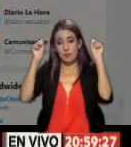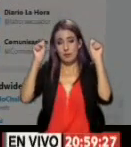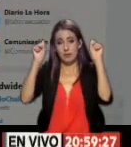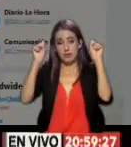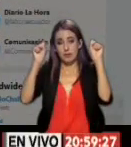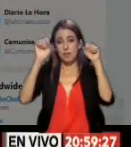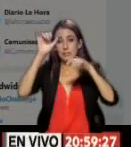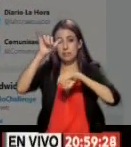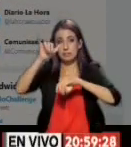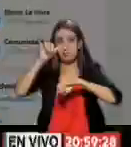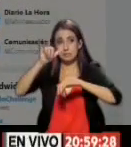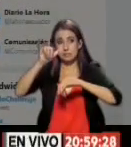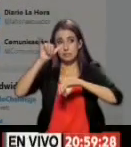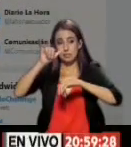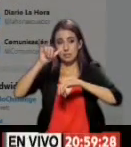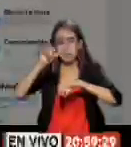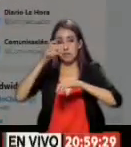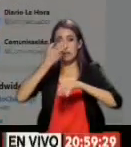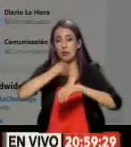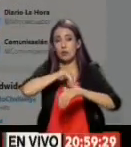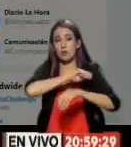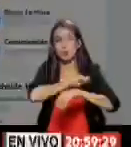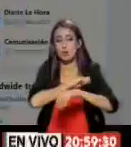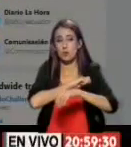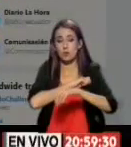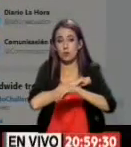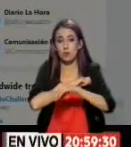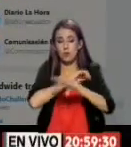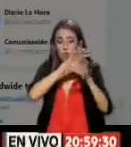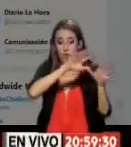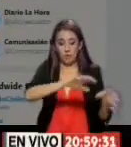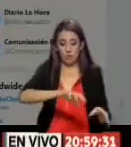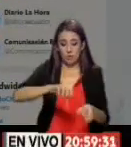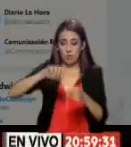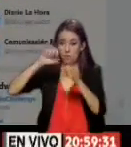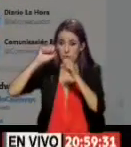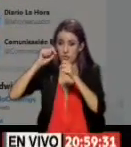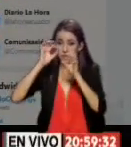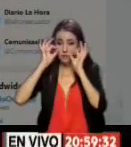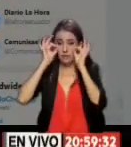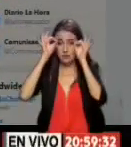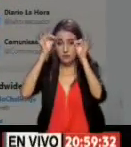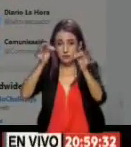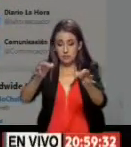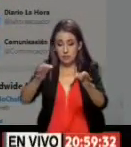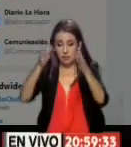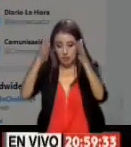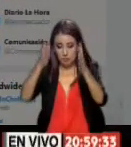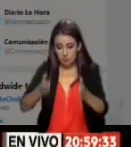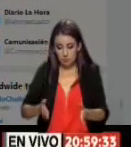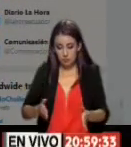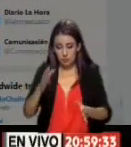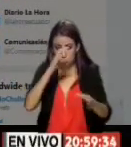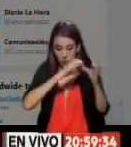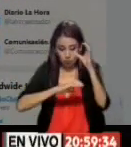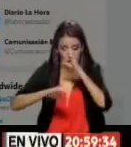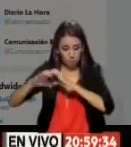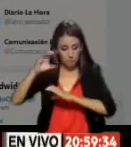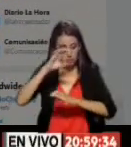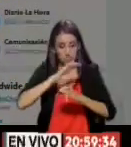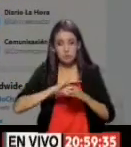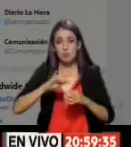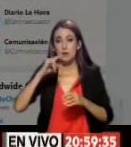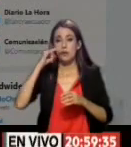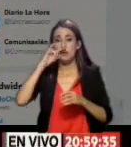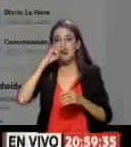1:25 del sábado, hora de España, los equipos de rescate han accedido al punto del pozo donde se buscaba al niño Julen